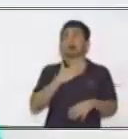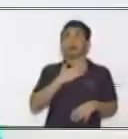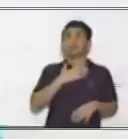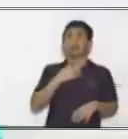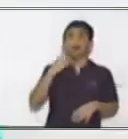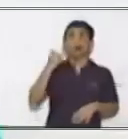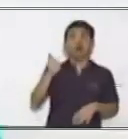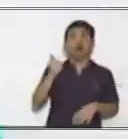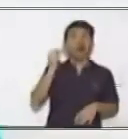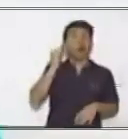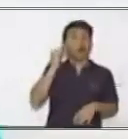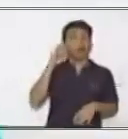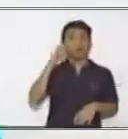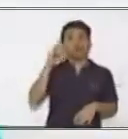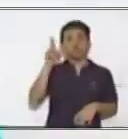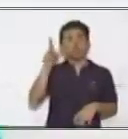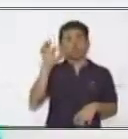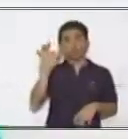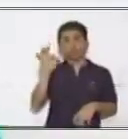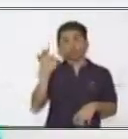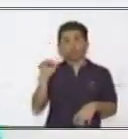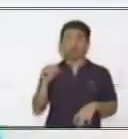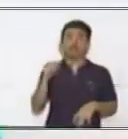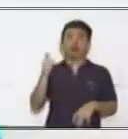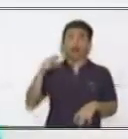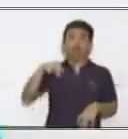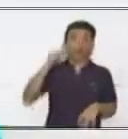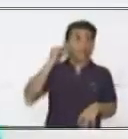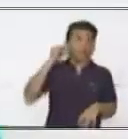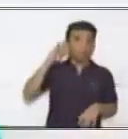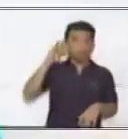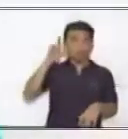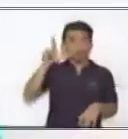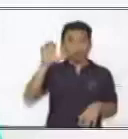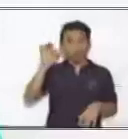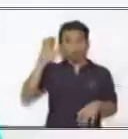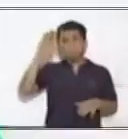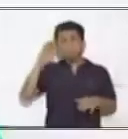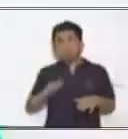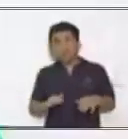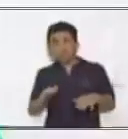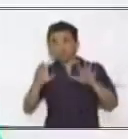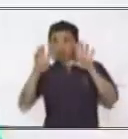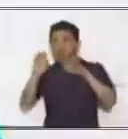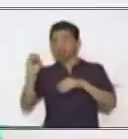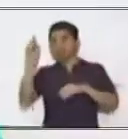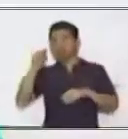agudo, apúntenlo. El ángulo menor que 90 se llama agudo.